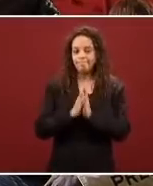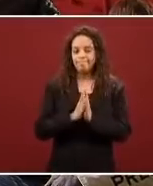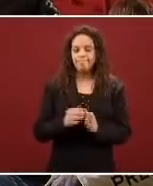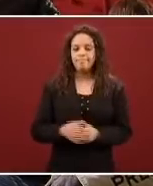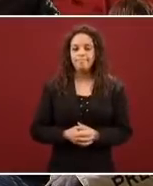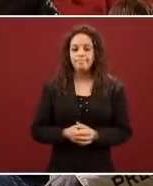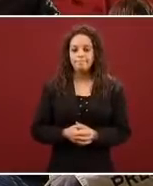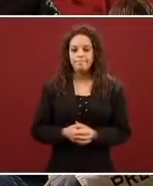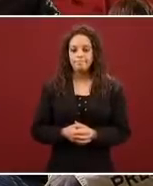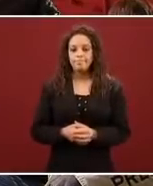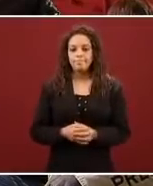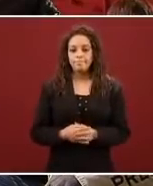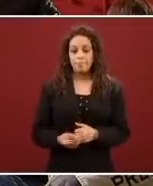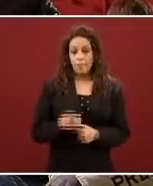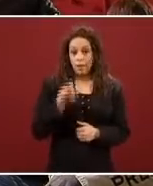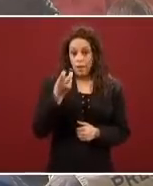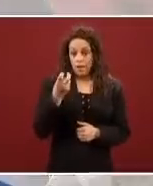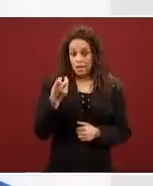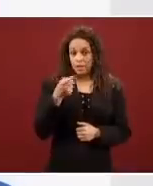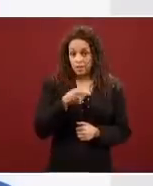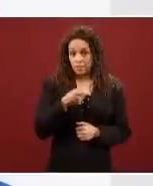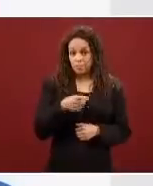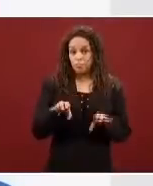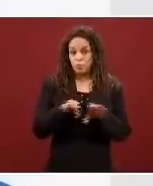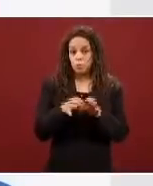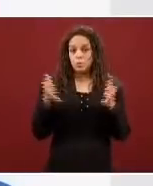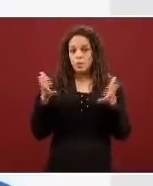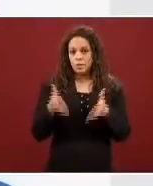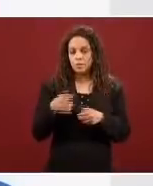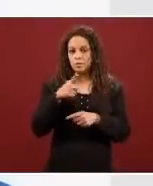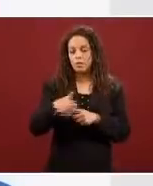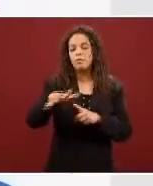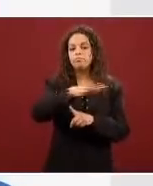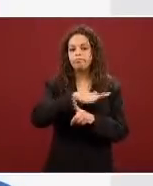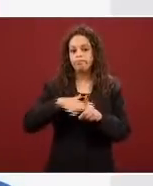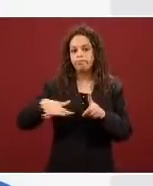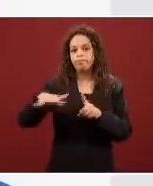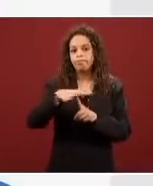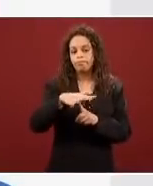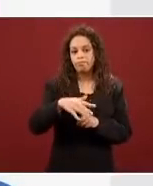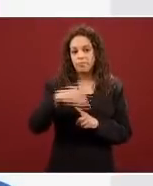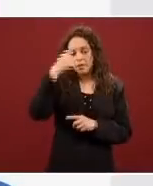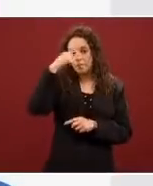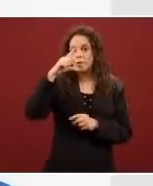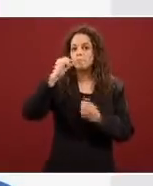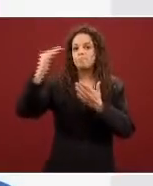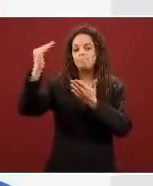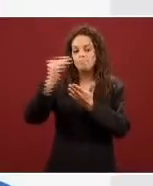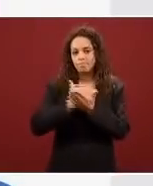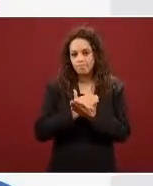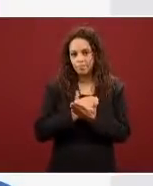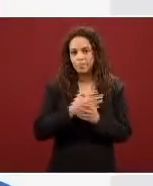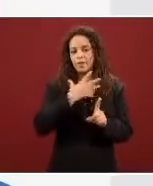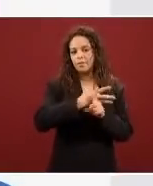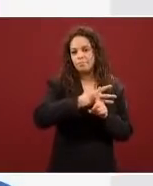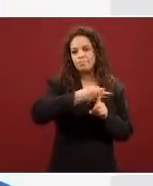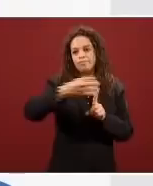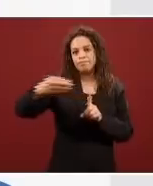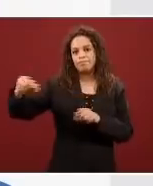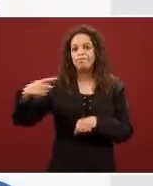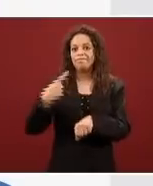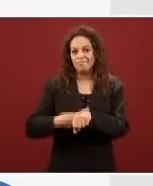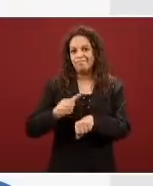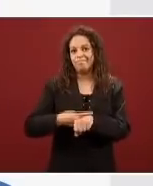Entonces, estas medidas de sana distancia, como lo expliqué, son medidas sociales para disminuir el riesgo de propagación de enfermedades transmisibles, en este